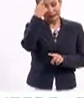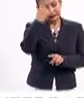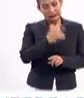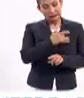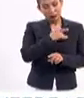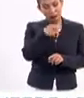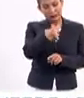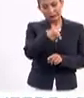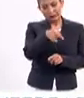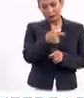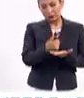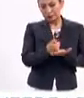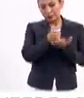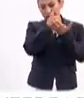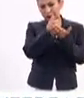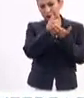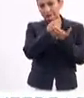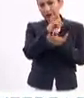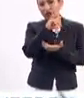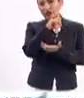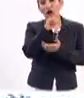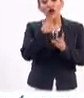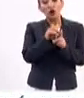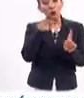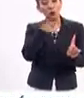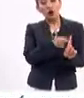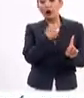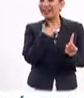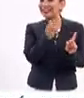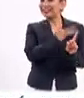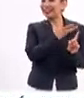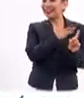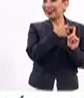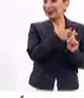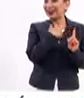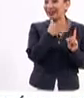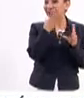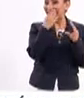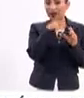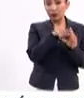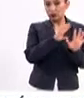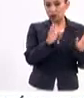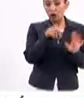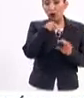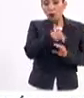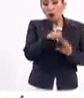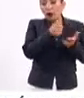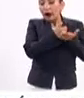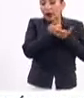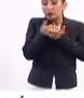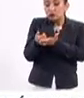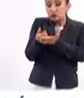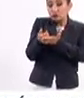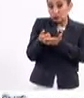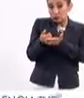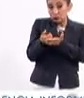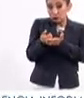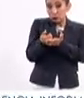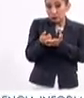como instrumentales, o sea, no como el fin en sí mismo de la enseñanza, sino como un